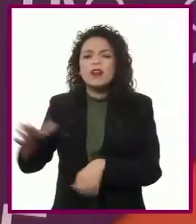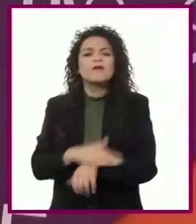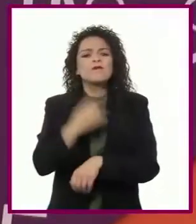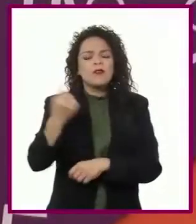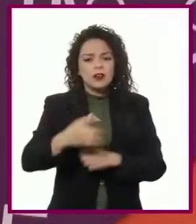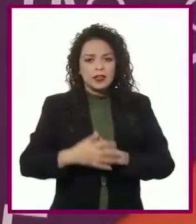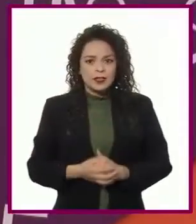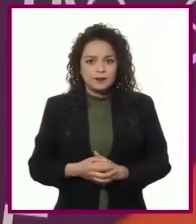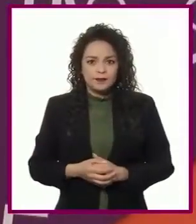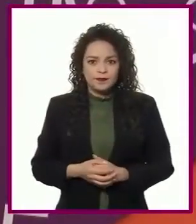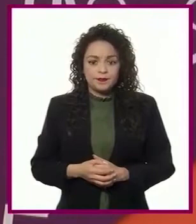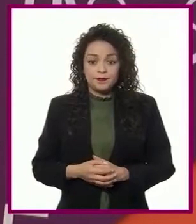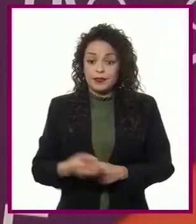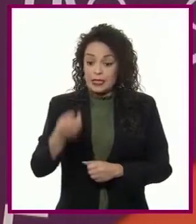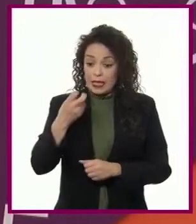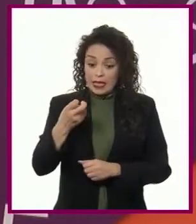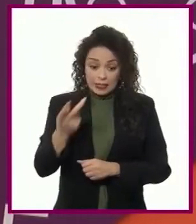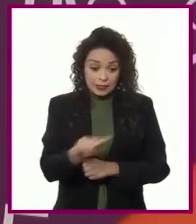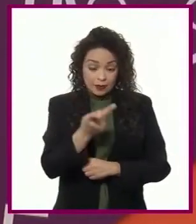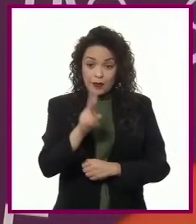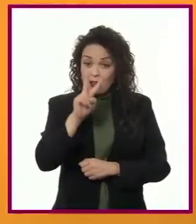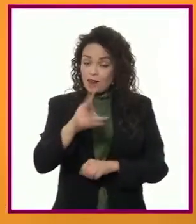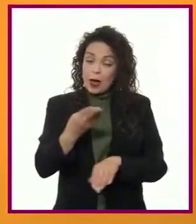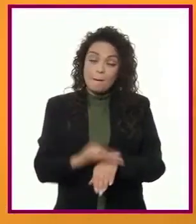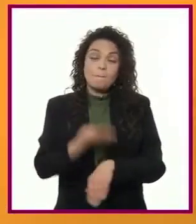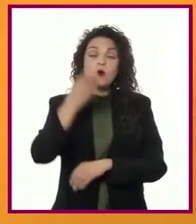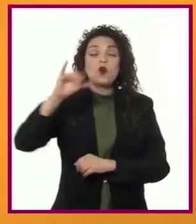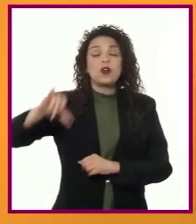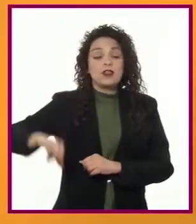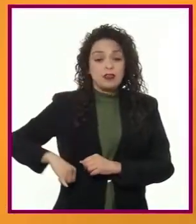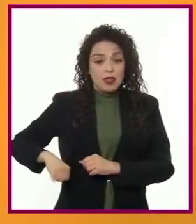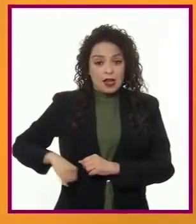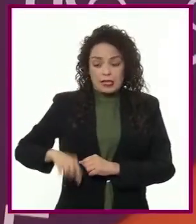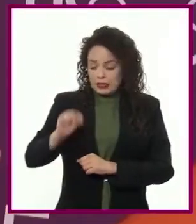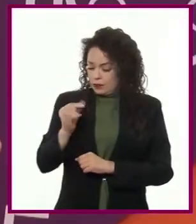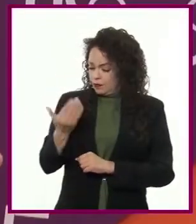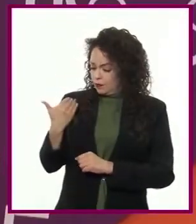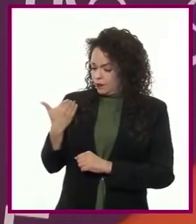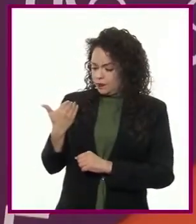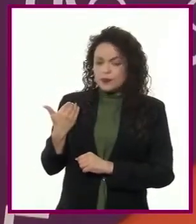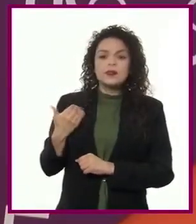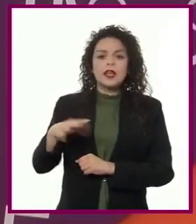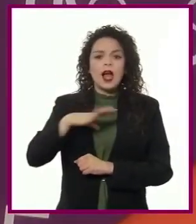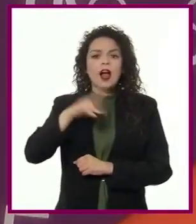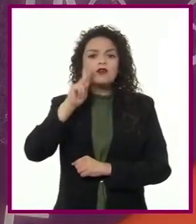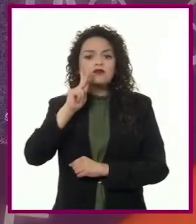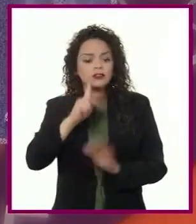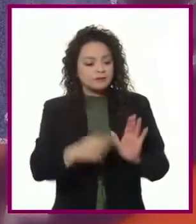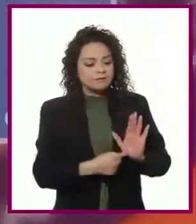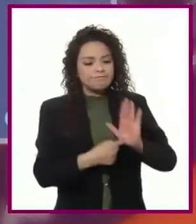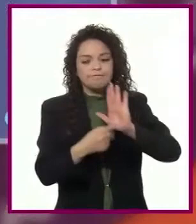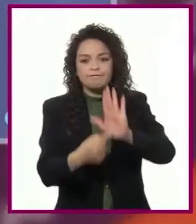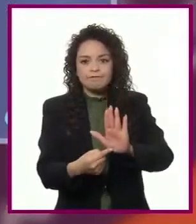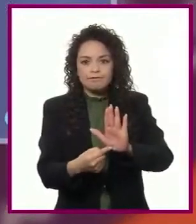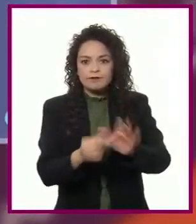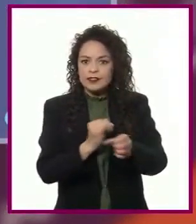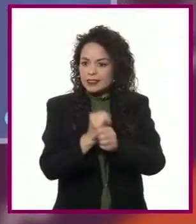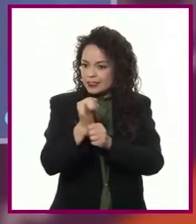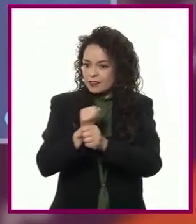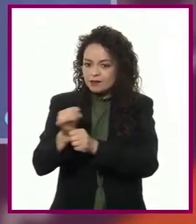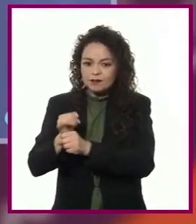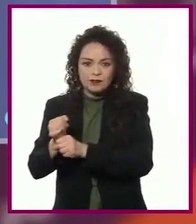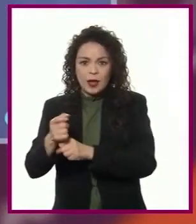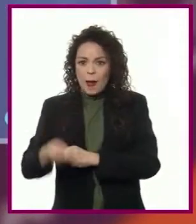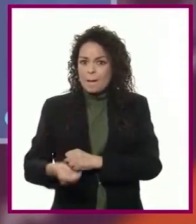Esas preguntas son muy interesantes. Algunos datos recientes aportan evidencias de que las primeras galaxias